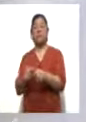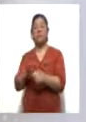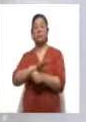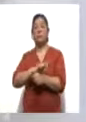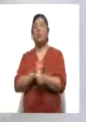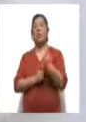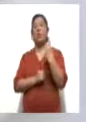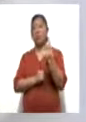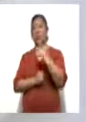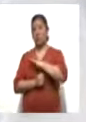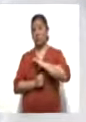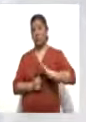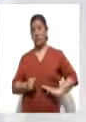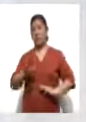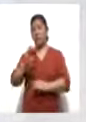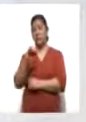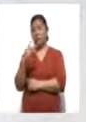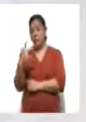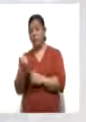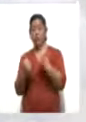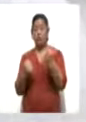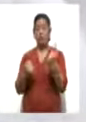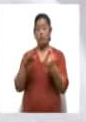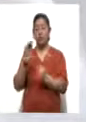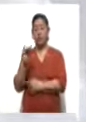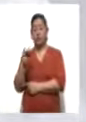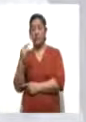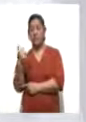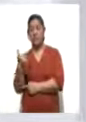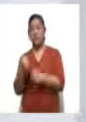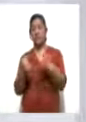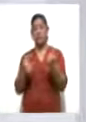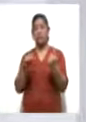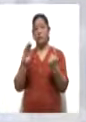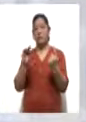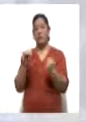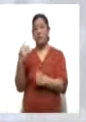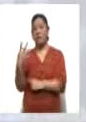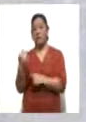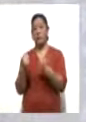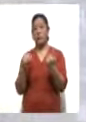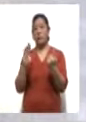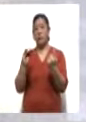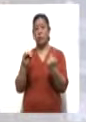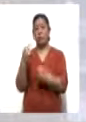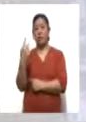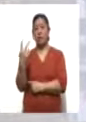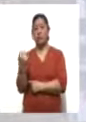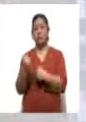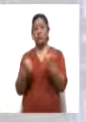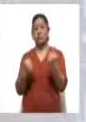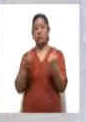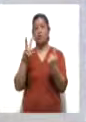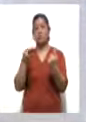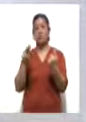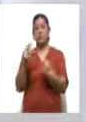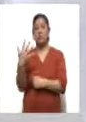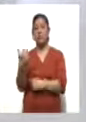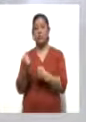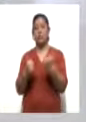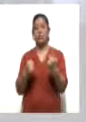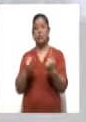123. Tetlatlauca 98, Nanacamilpa 96, Terrenate 94, Ayometla 92, Hueyotlipan